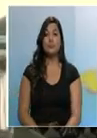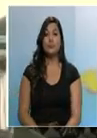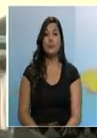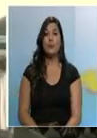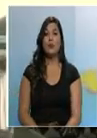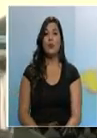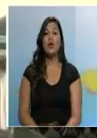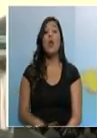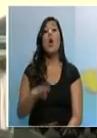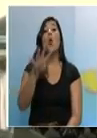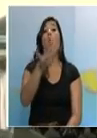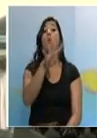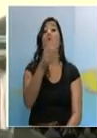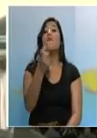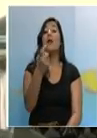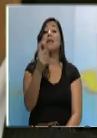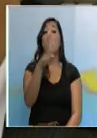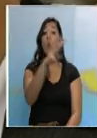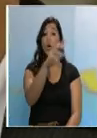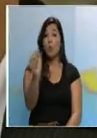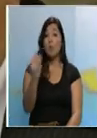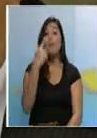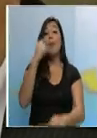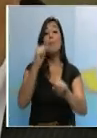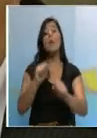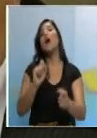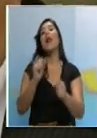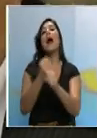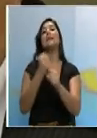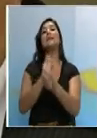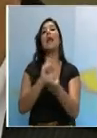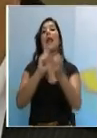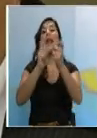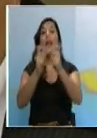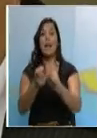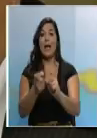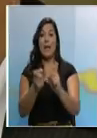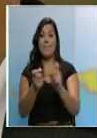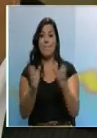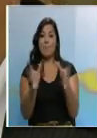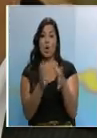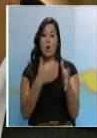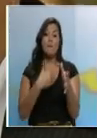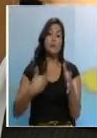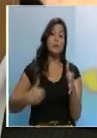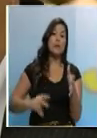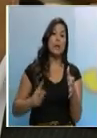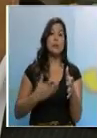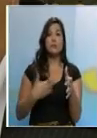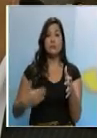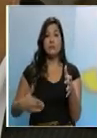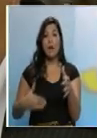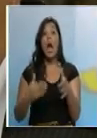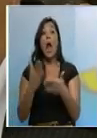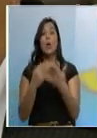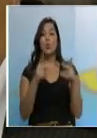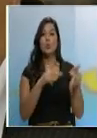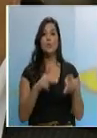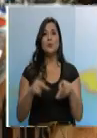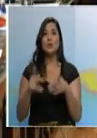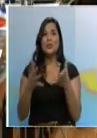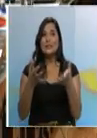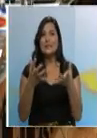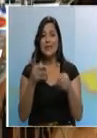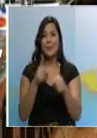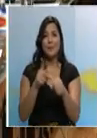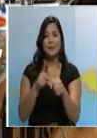Poco más de 4 meses para que se realice el cambio de directorio legislativo, algunos diputados muestran interés en la presidencia del Congreso. Tal